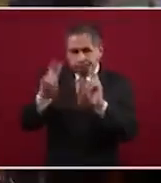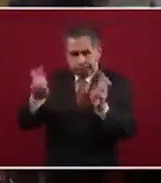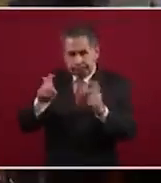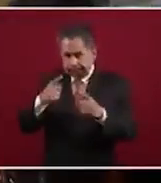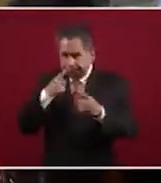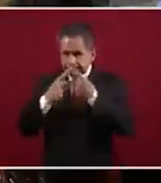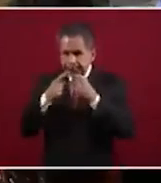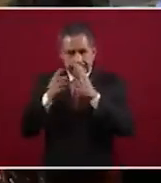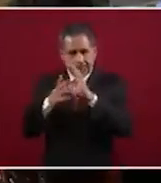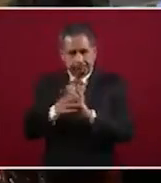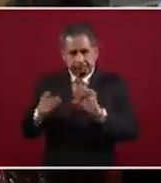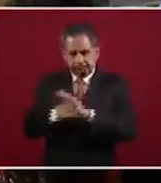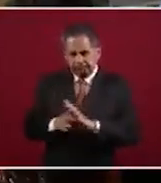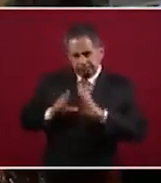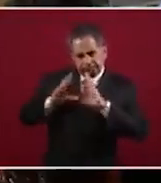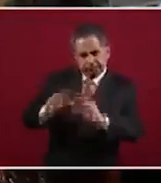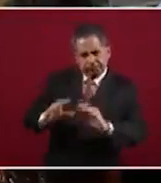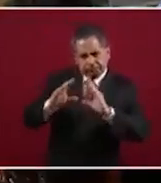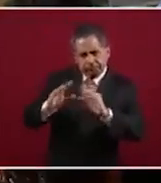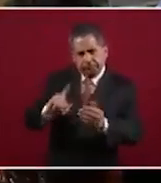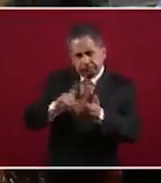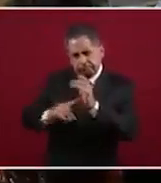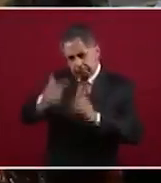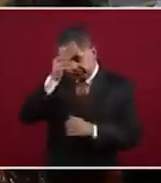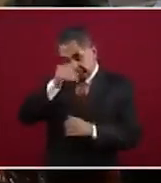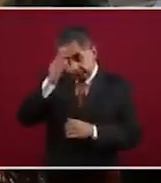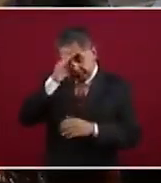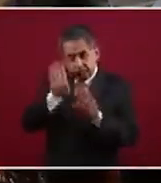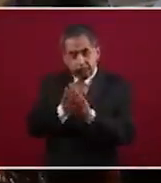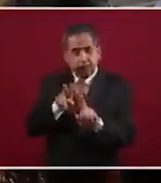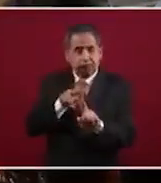está capacitando en materia también de